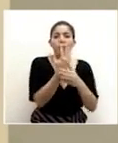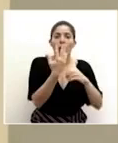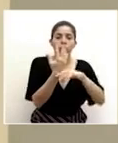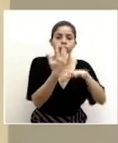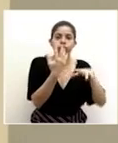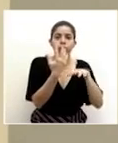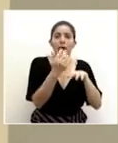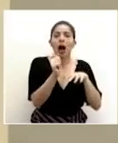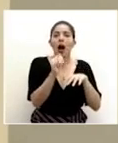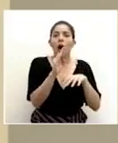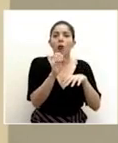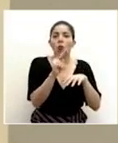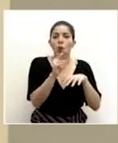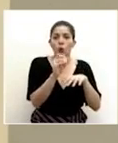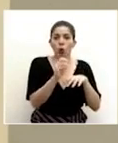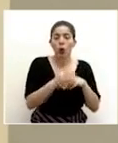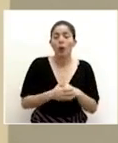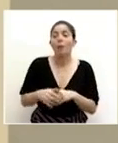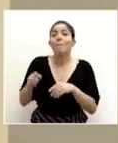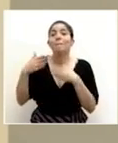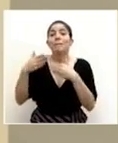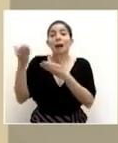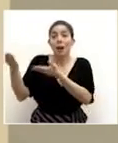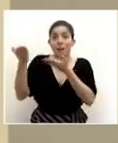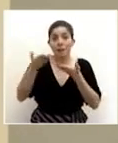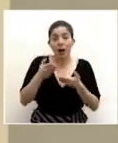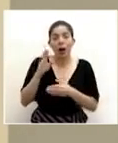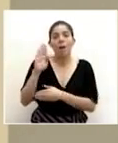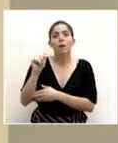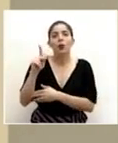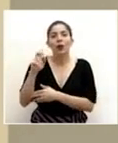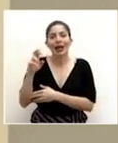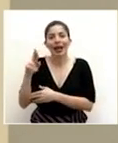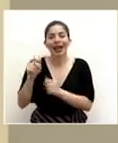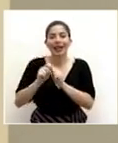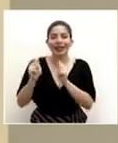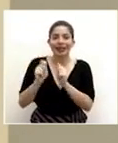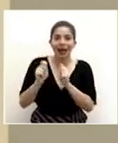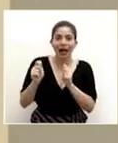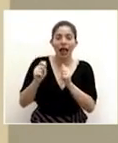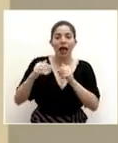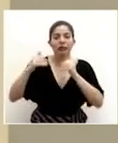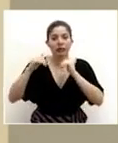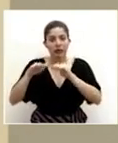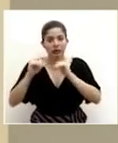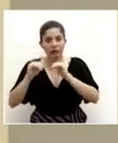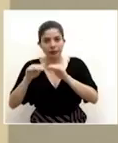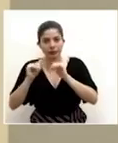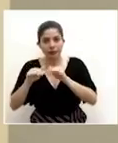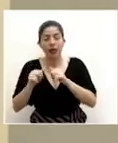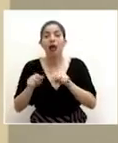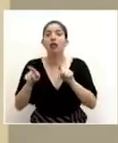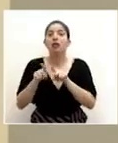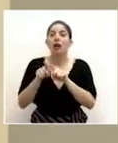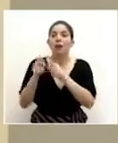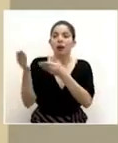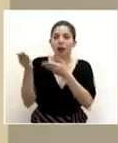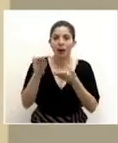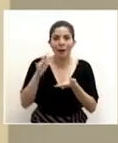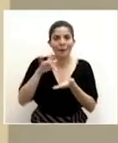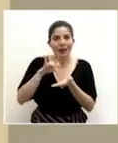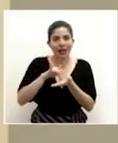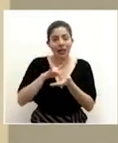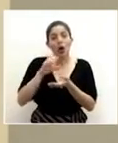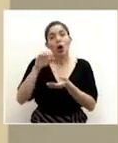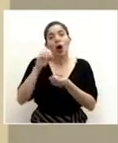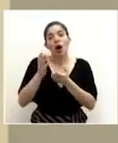Panamá importamos productos como búnker, textiles y confección, y también